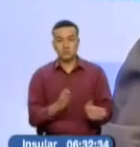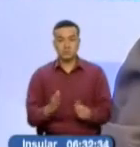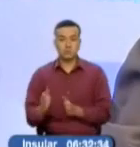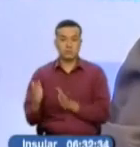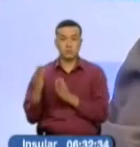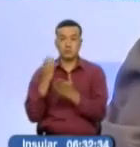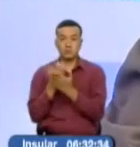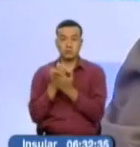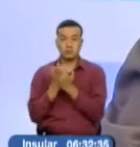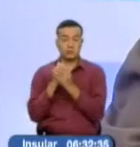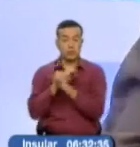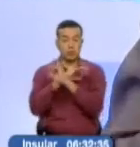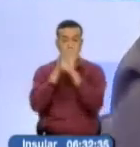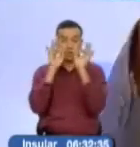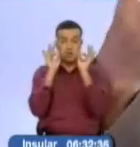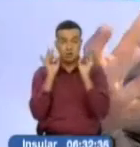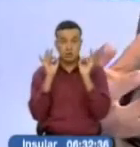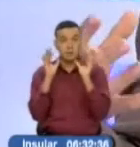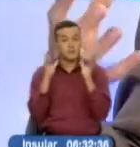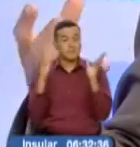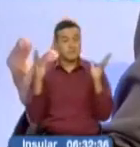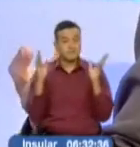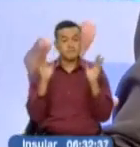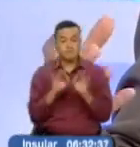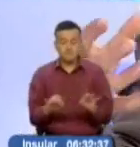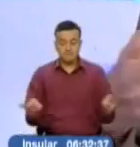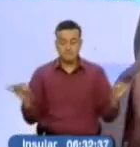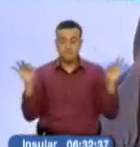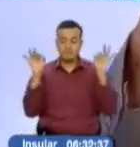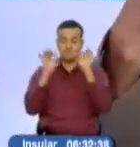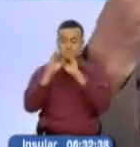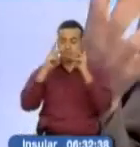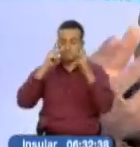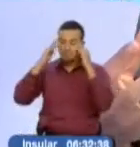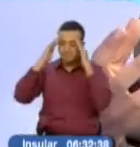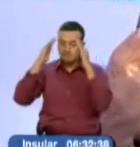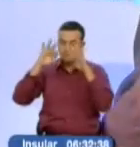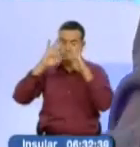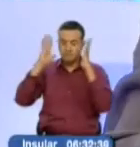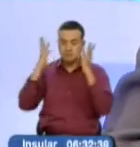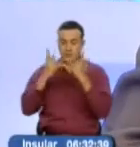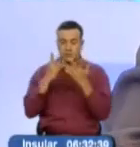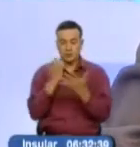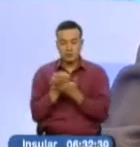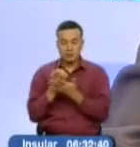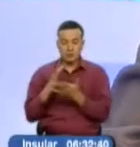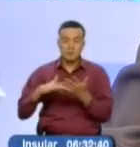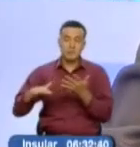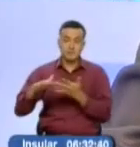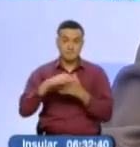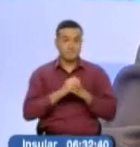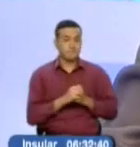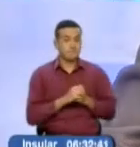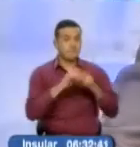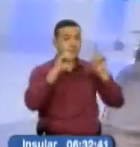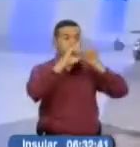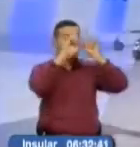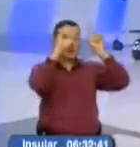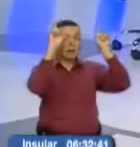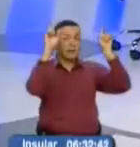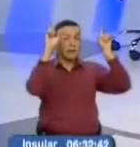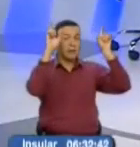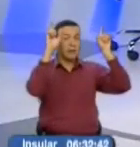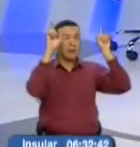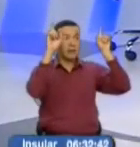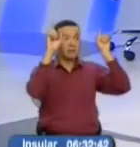política económica Clara no eh Por eso es indispensable una visión más global de la economía y el sector agropecuario